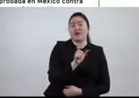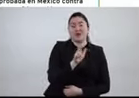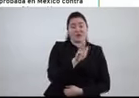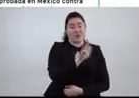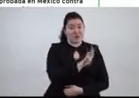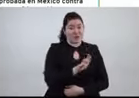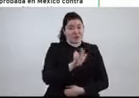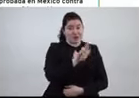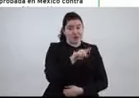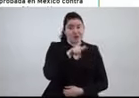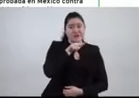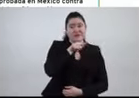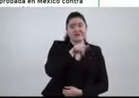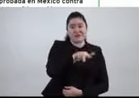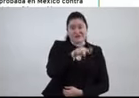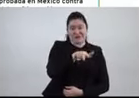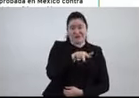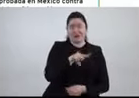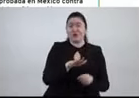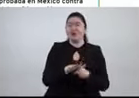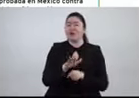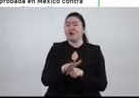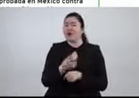población objetivo de